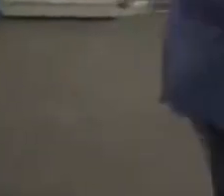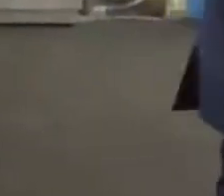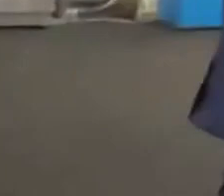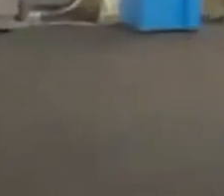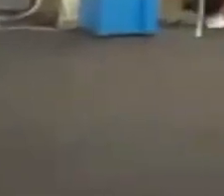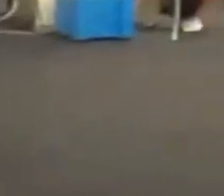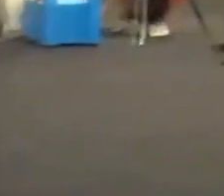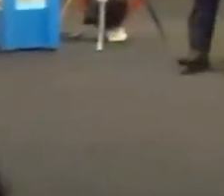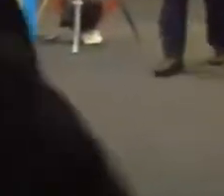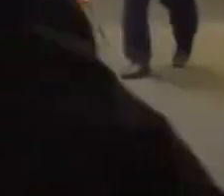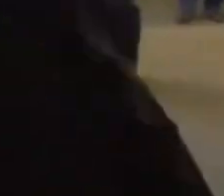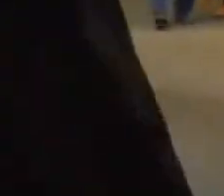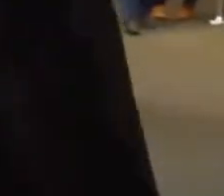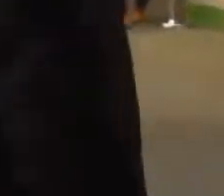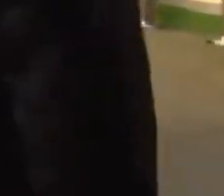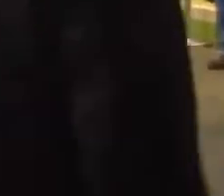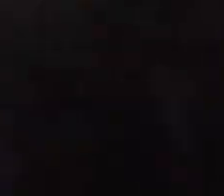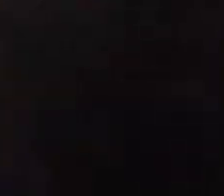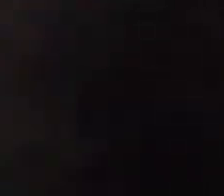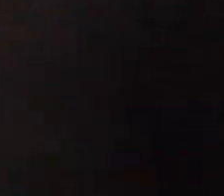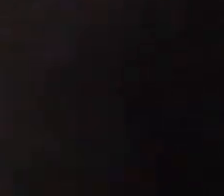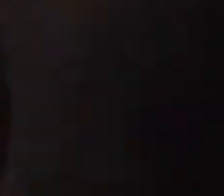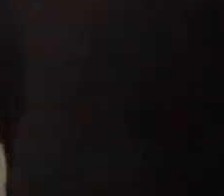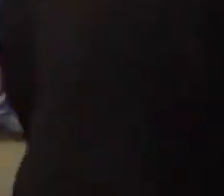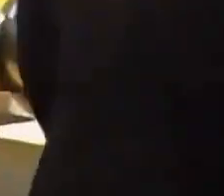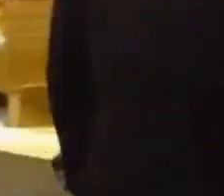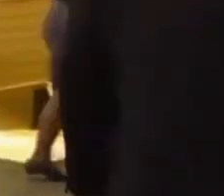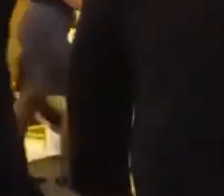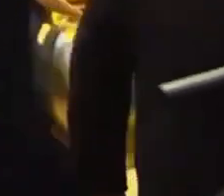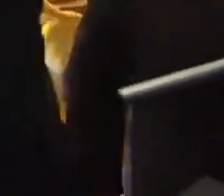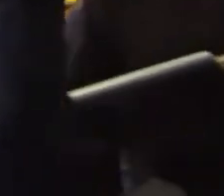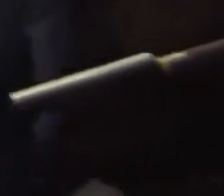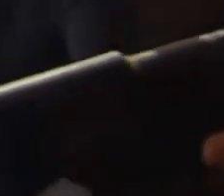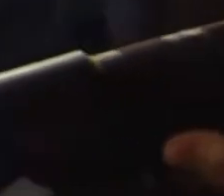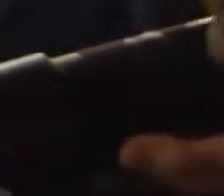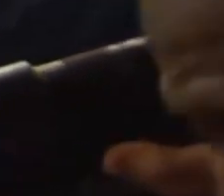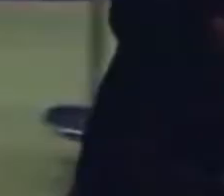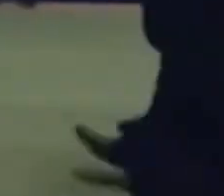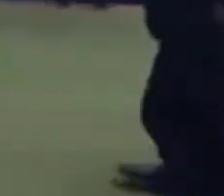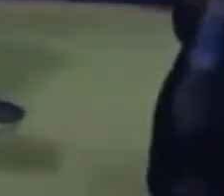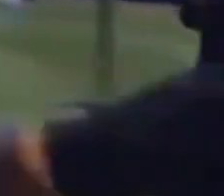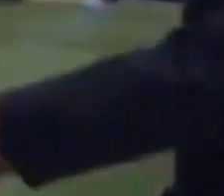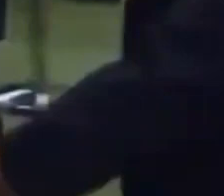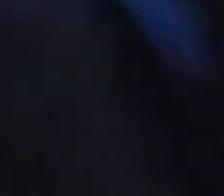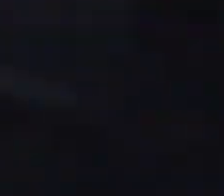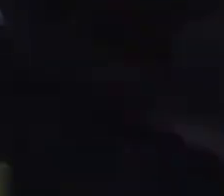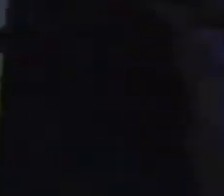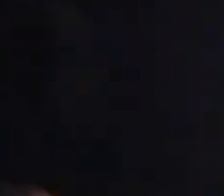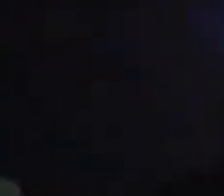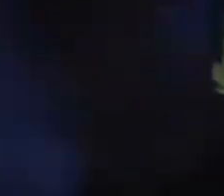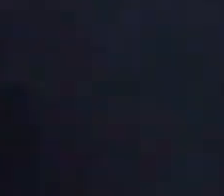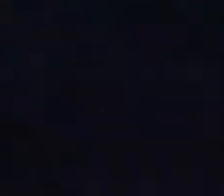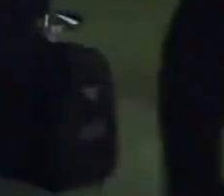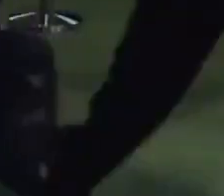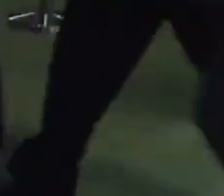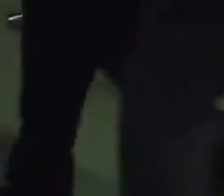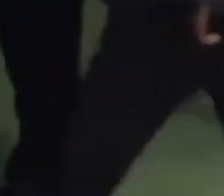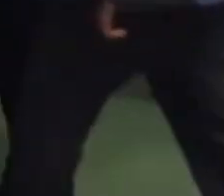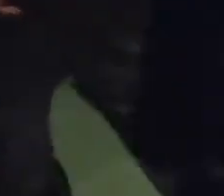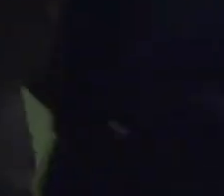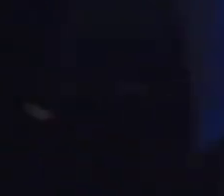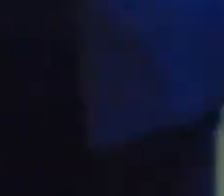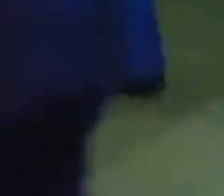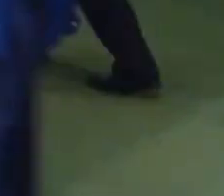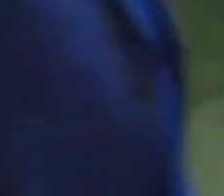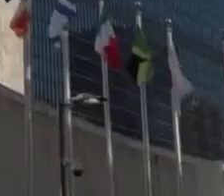Justo a las 7:35 de la mañana de este martes regresó el presidente cubano Miguel Díaz Bermúdez a la sede de la ONU en Nueva York para